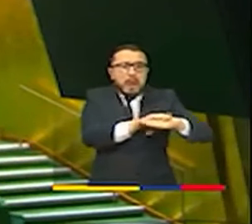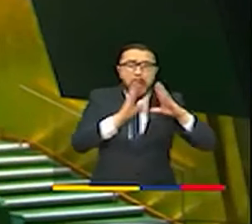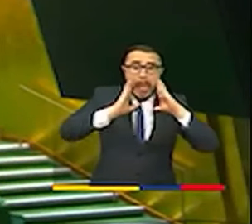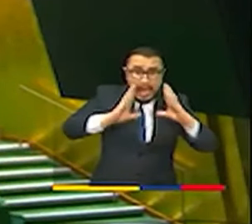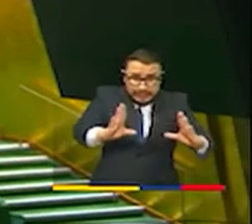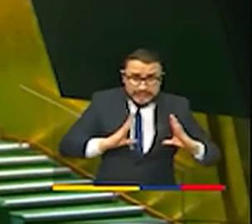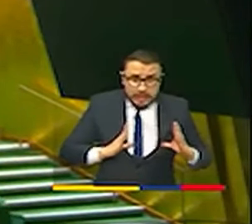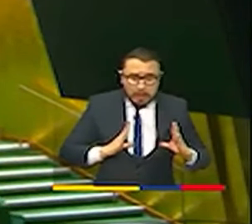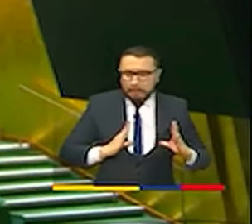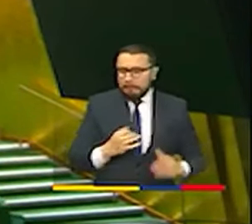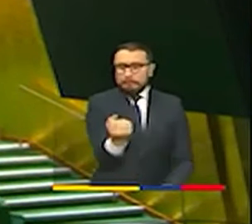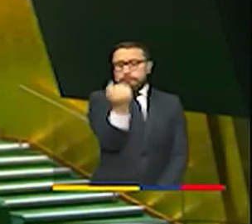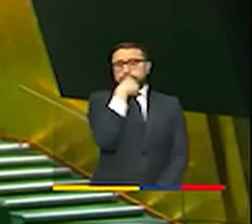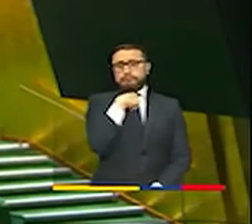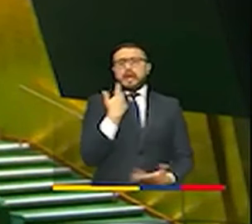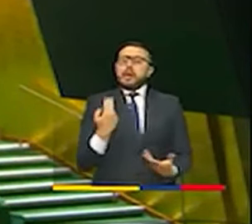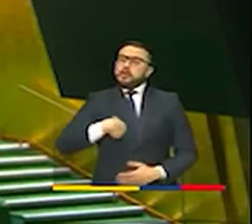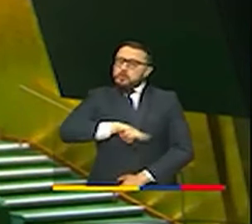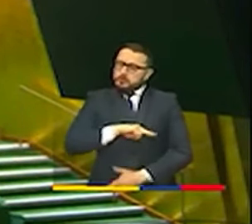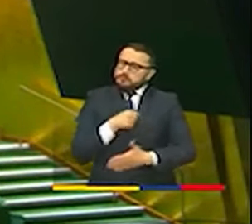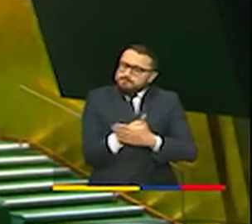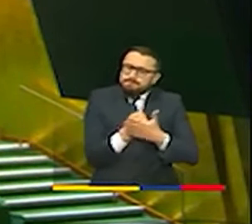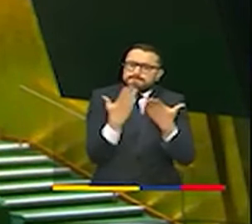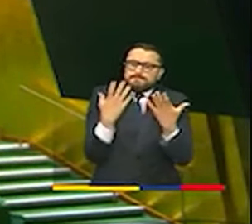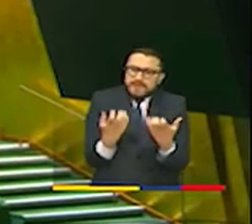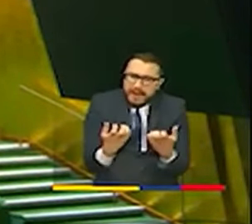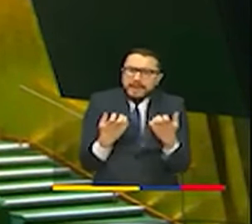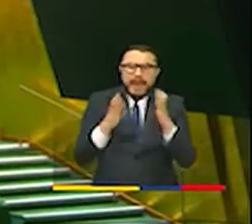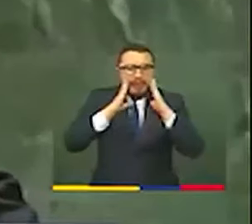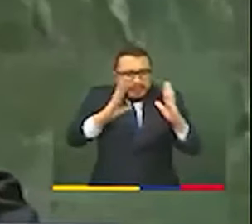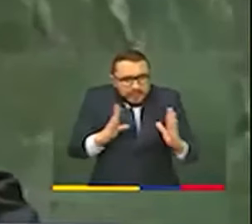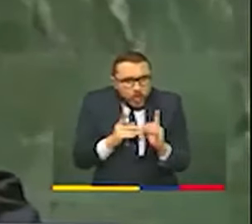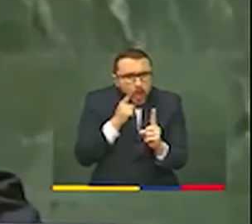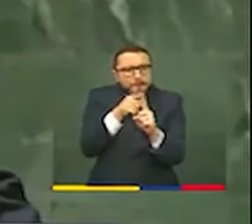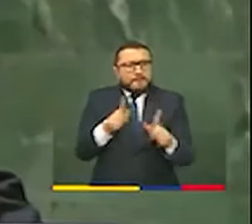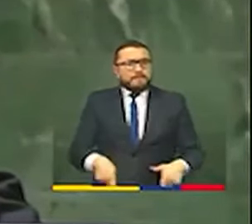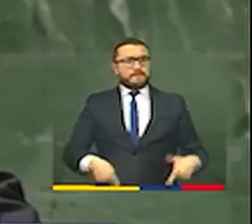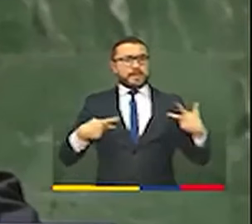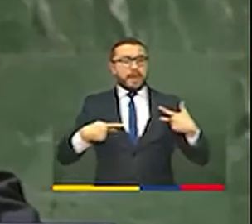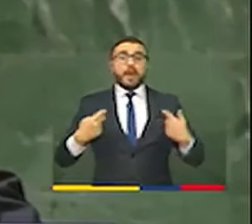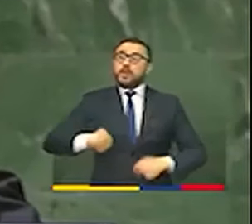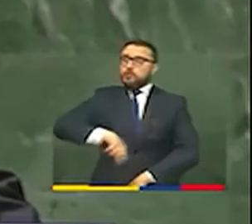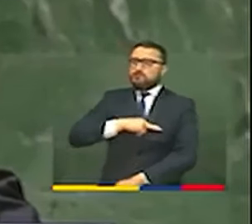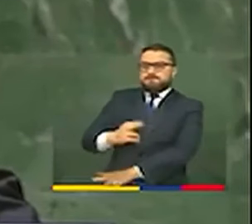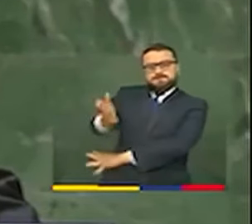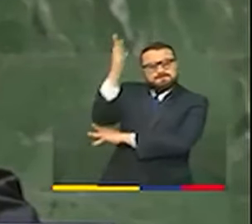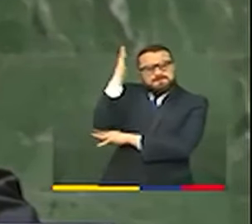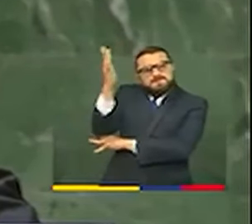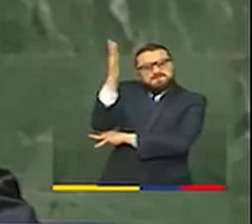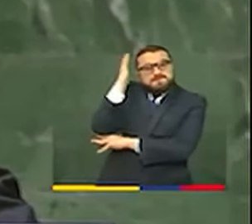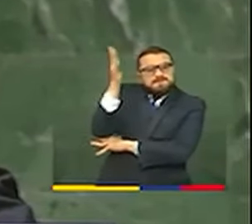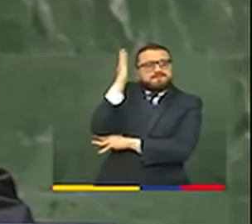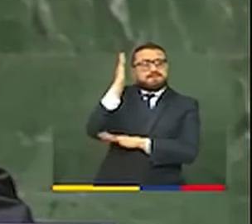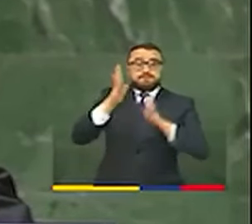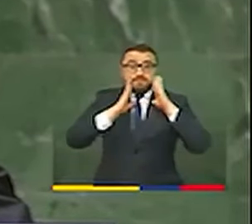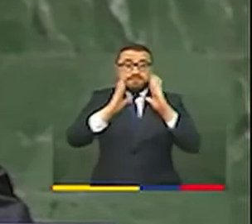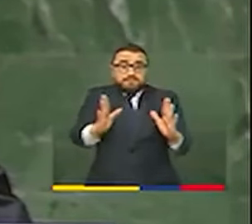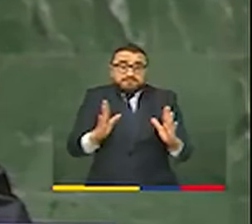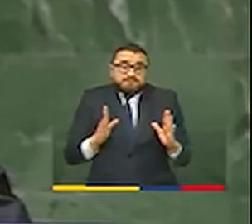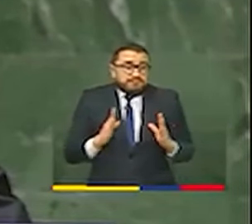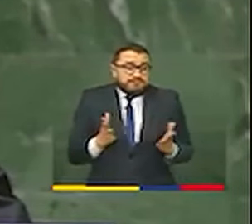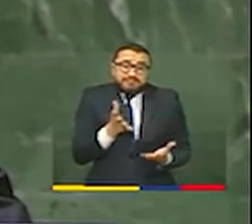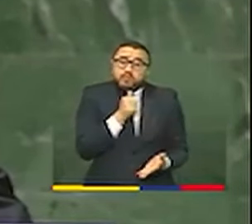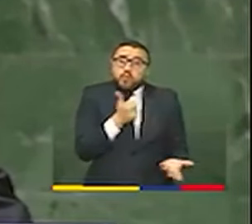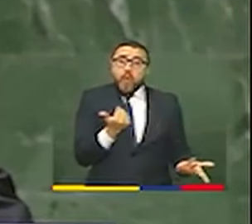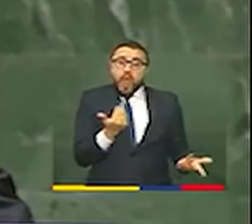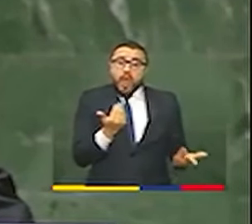existencia. Aquí hablamos, pero no se nos escucha. Sin embargo, quizá ya no hablamos para que nos